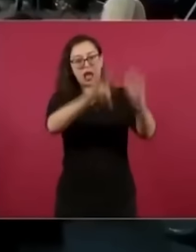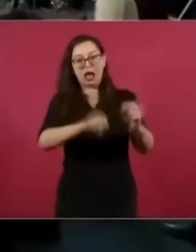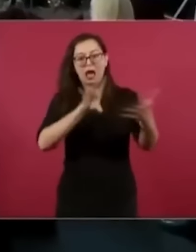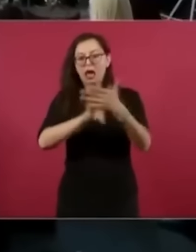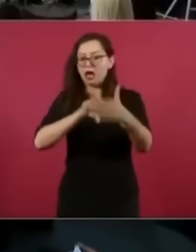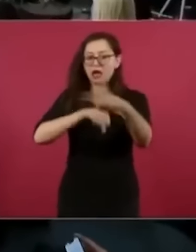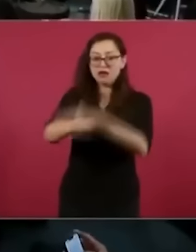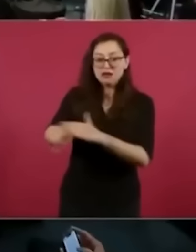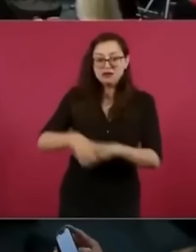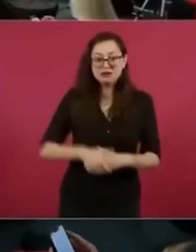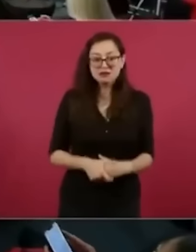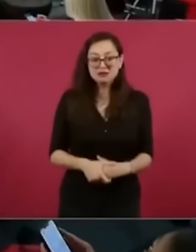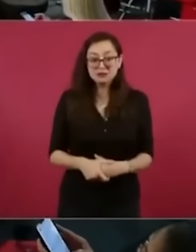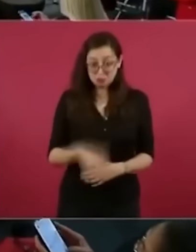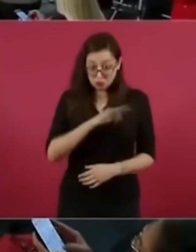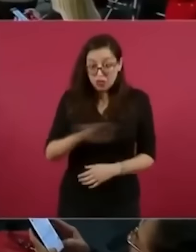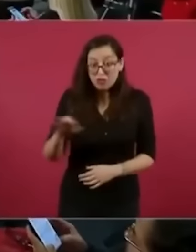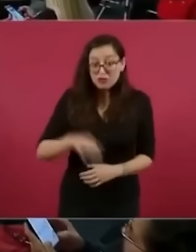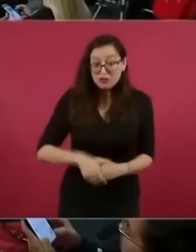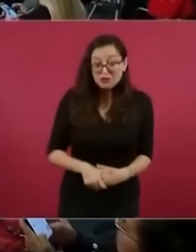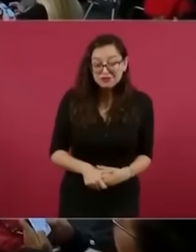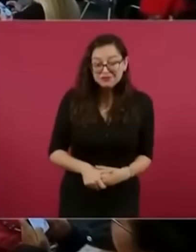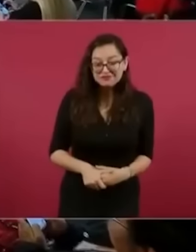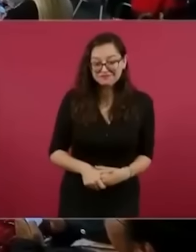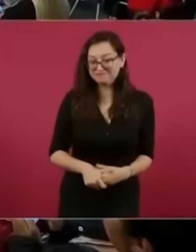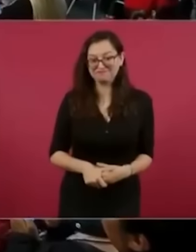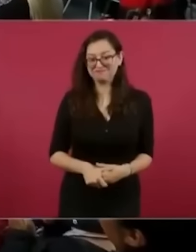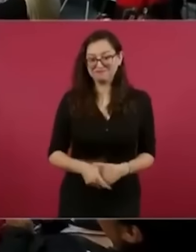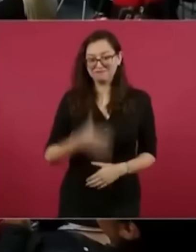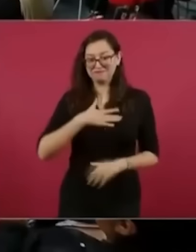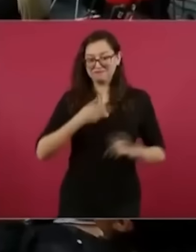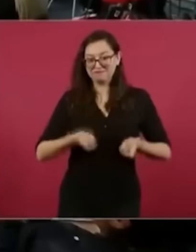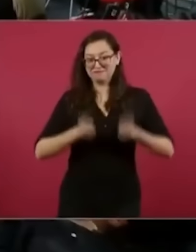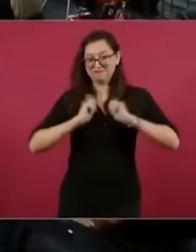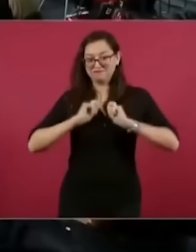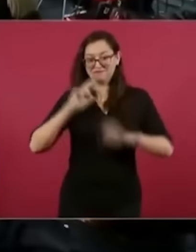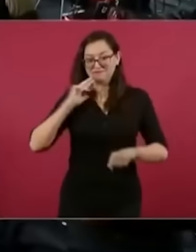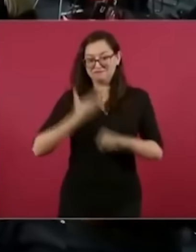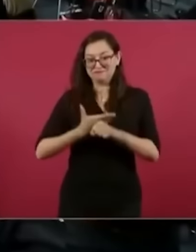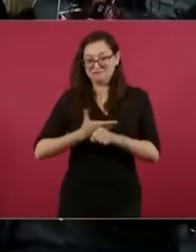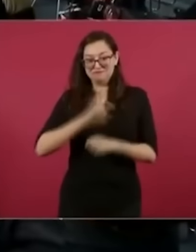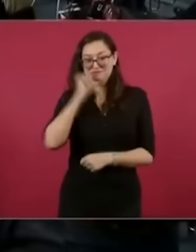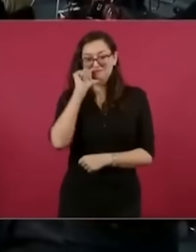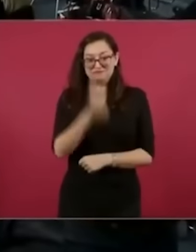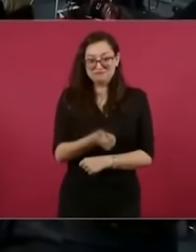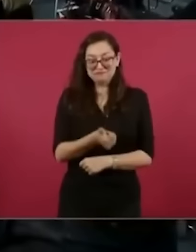eso no me corresponde eso le corresponde a un juez